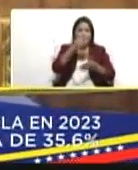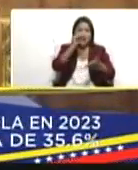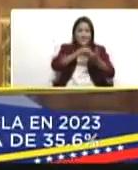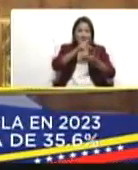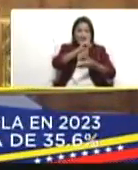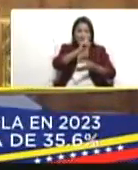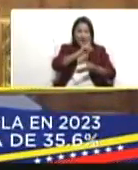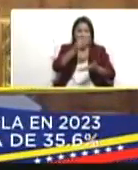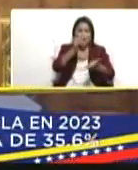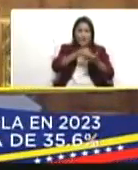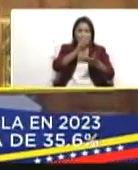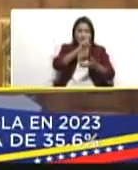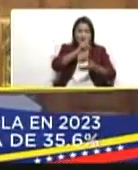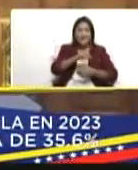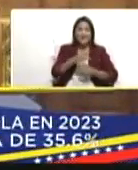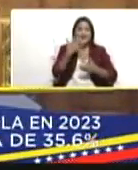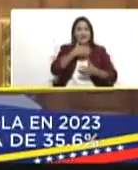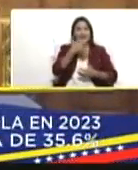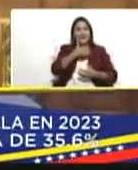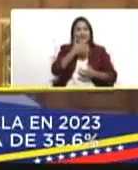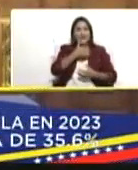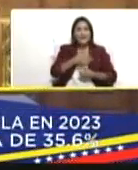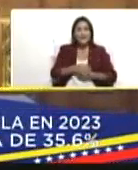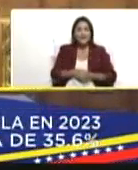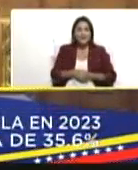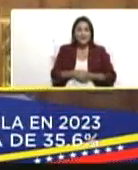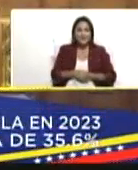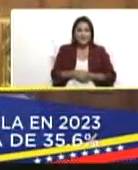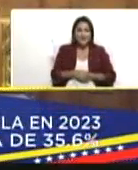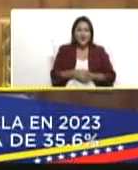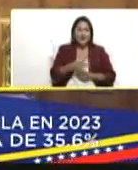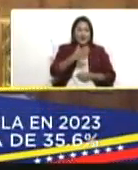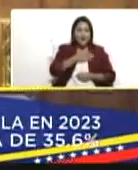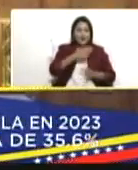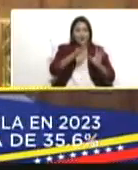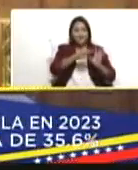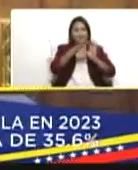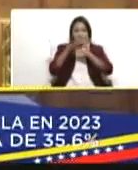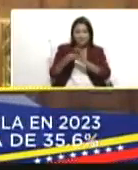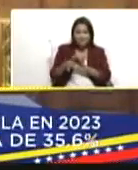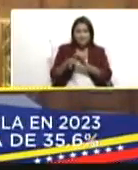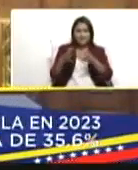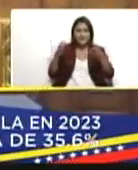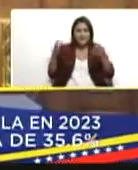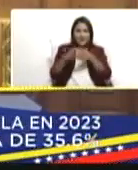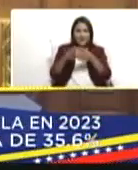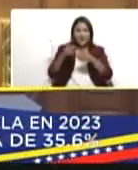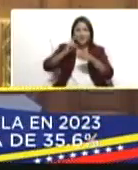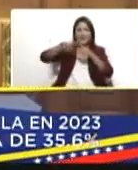sectario y haré amplias alianzas con el gran pueblo